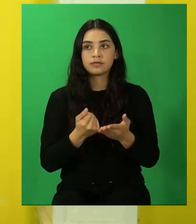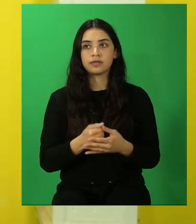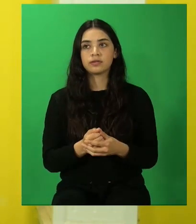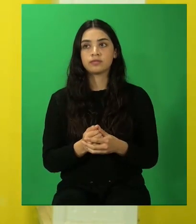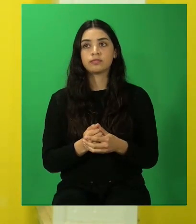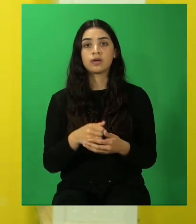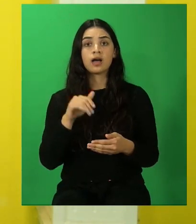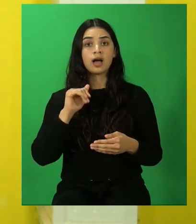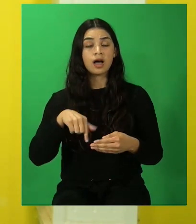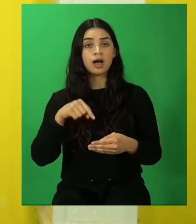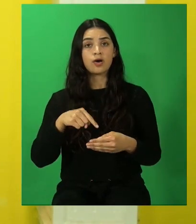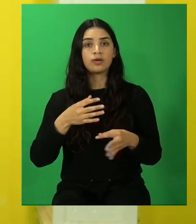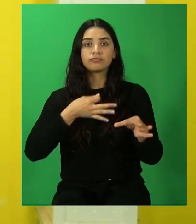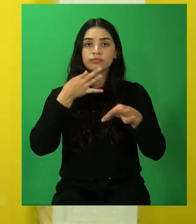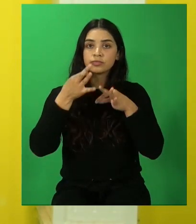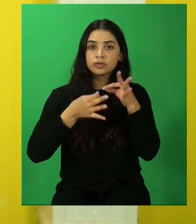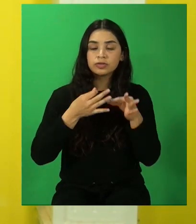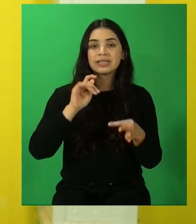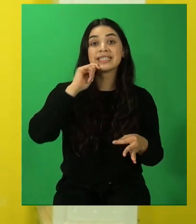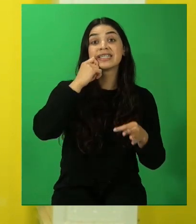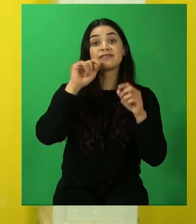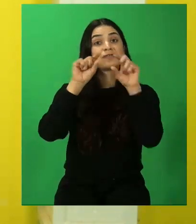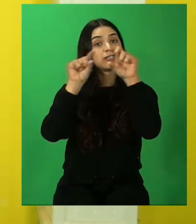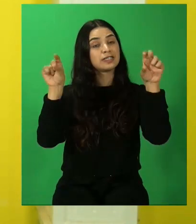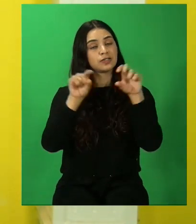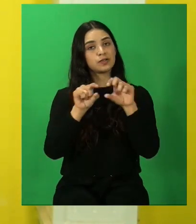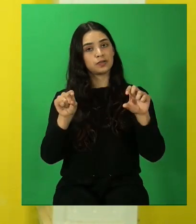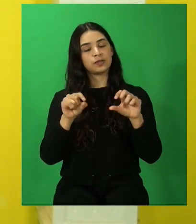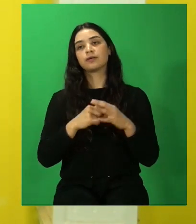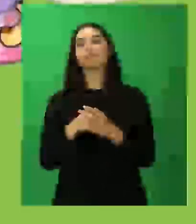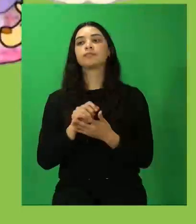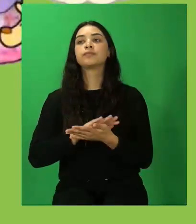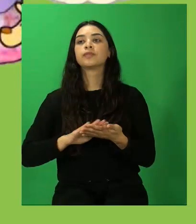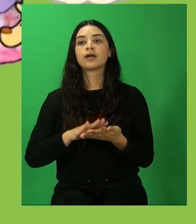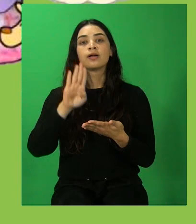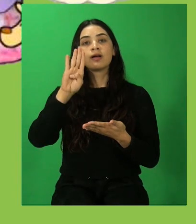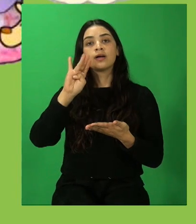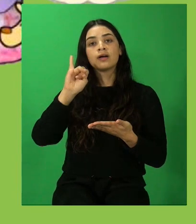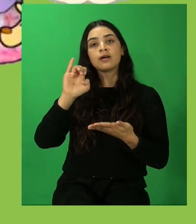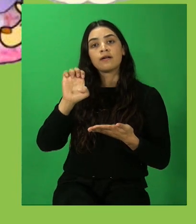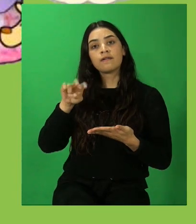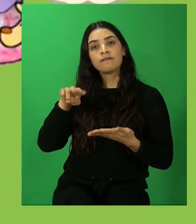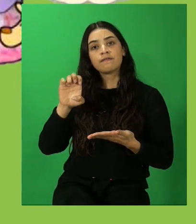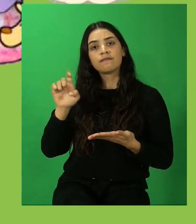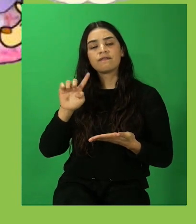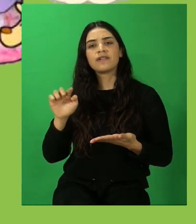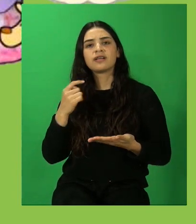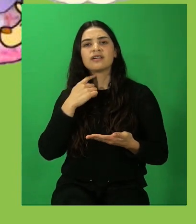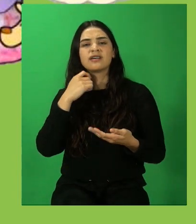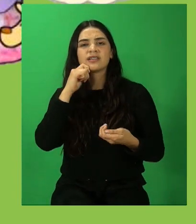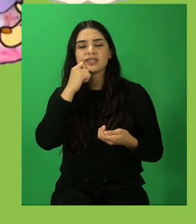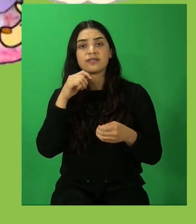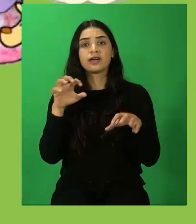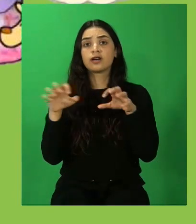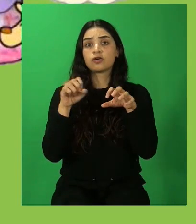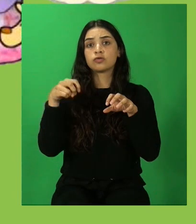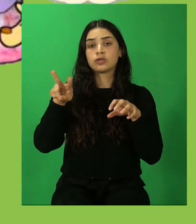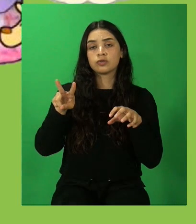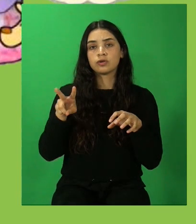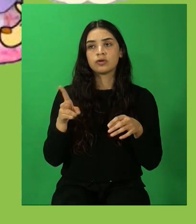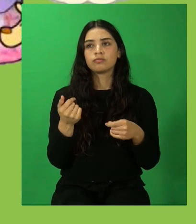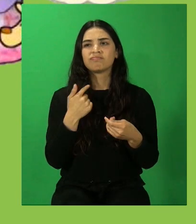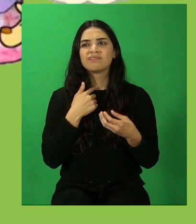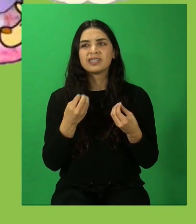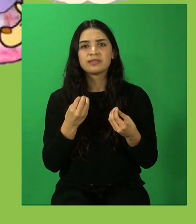qué es lo que es bienes y qué es lo que es servicios. Los bienes son elementos que sirven para satisfacer